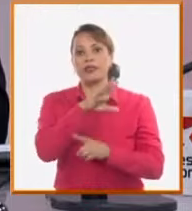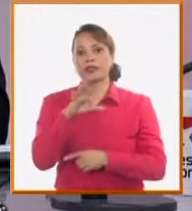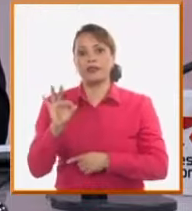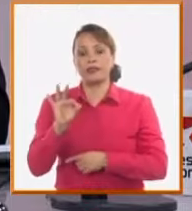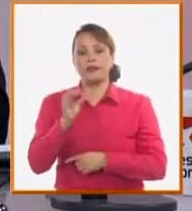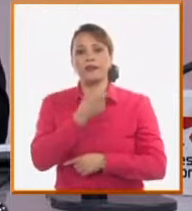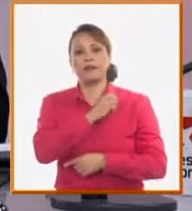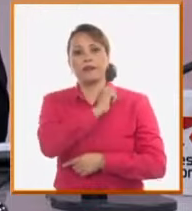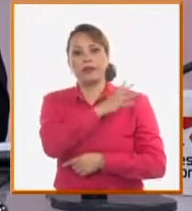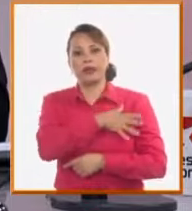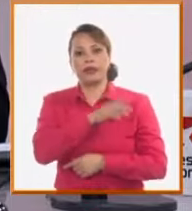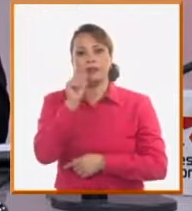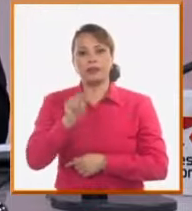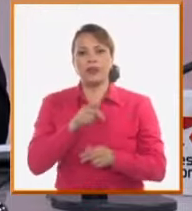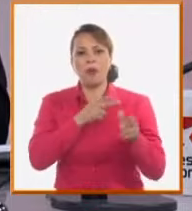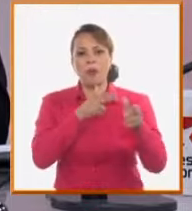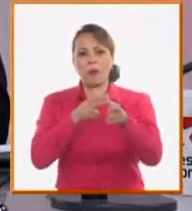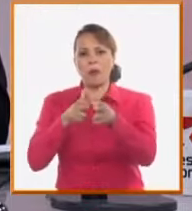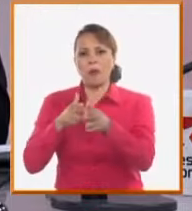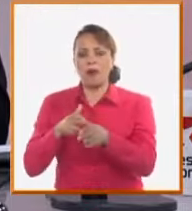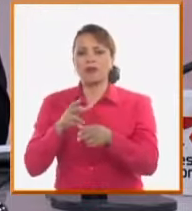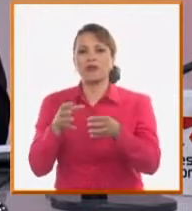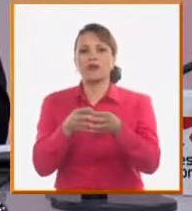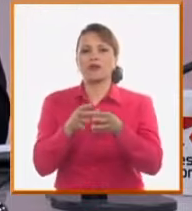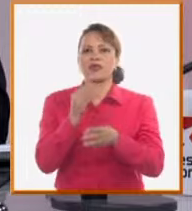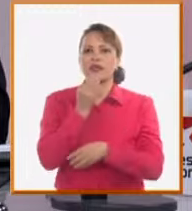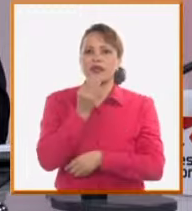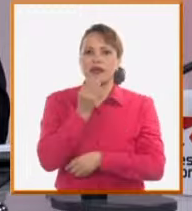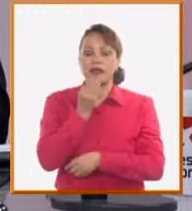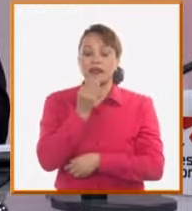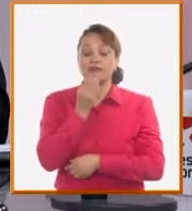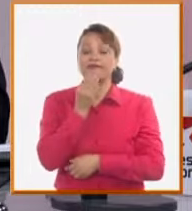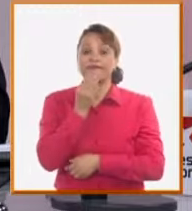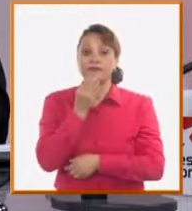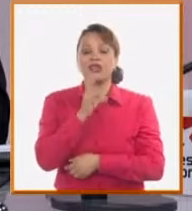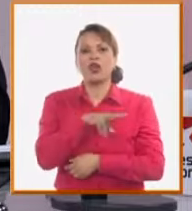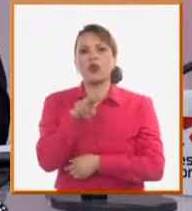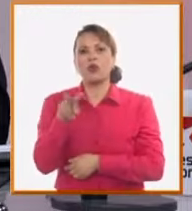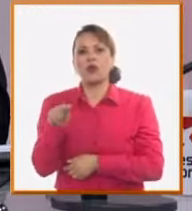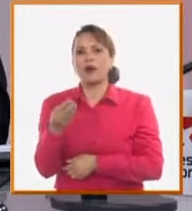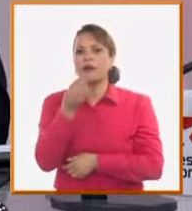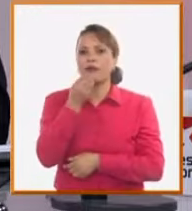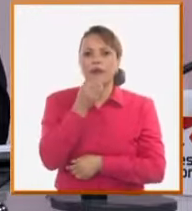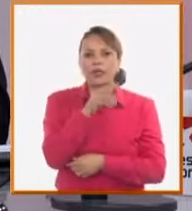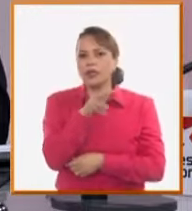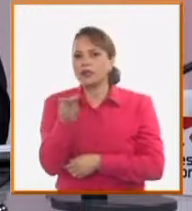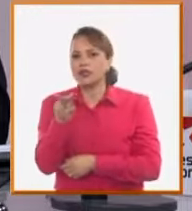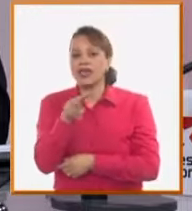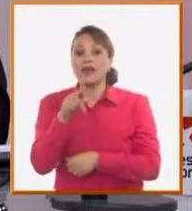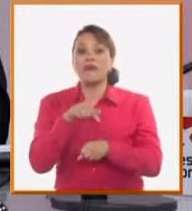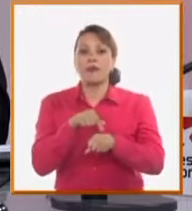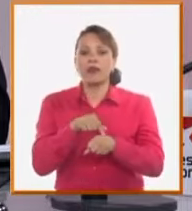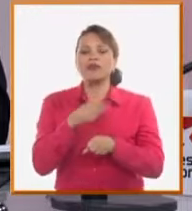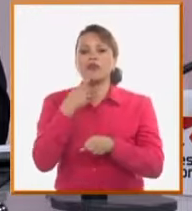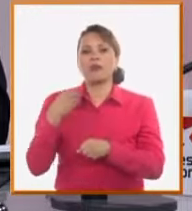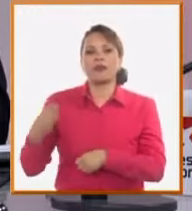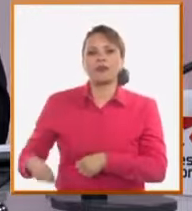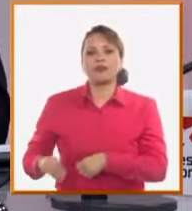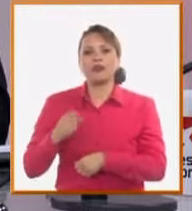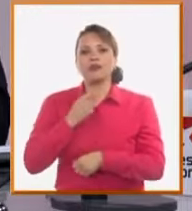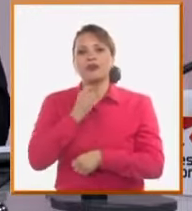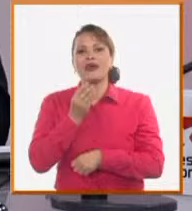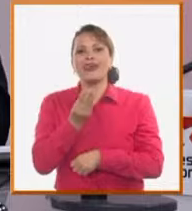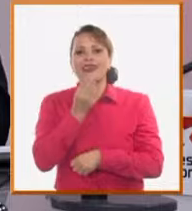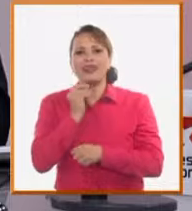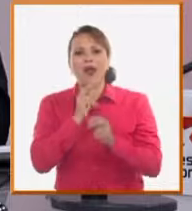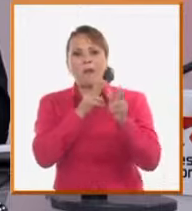fueron masacrados por el ejército israelí cuando buscaban desesperadamente alimentos en medio de una muchedumbre que